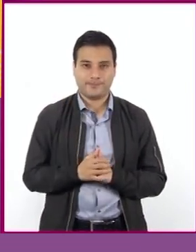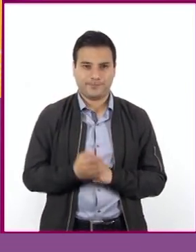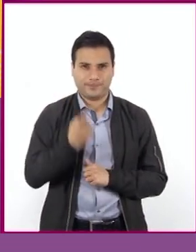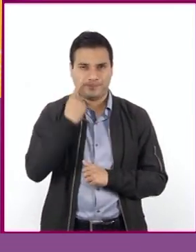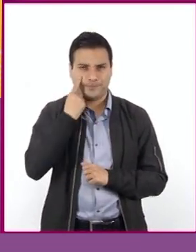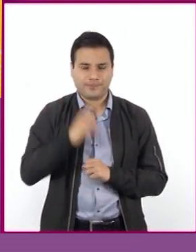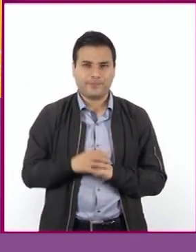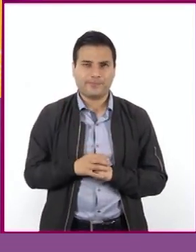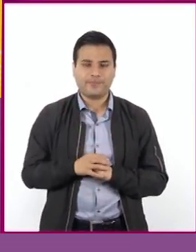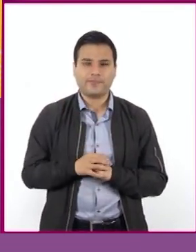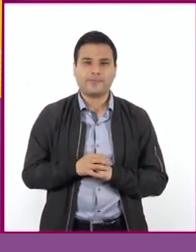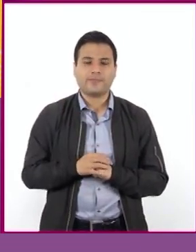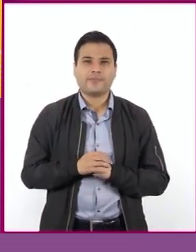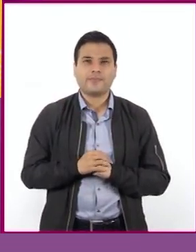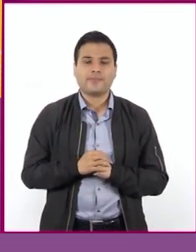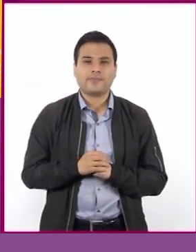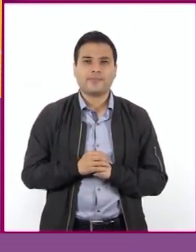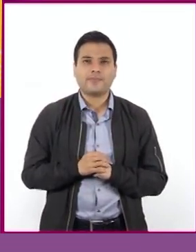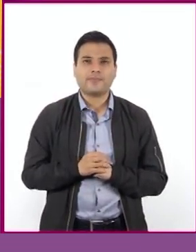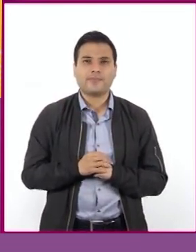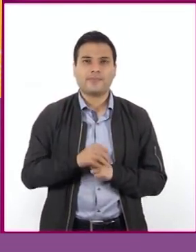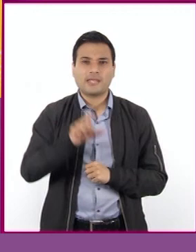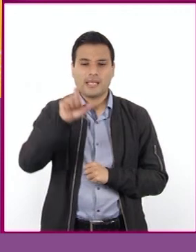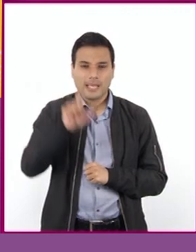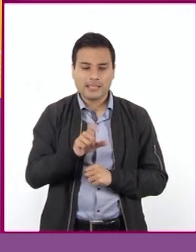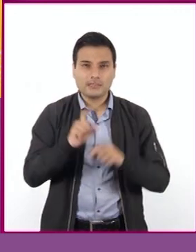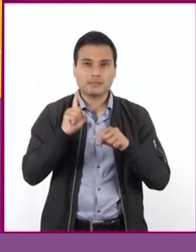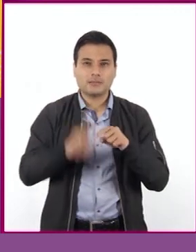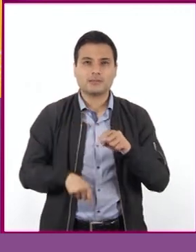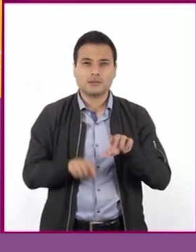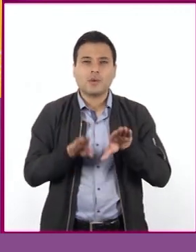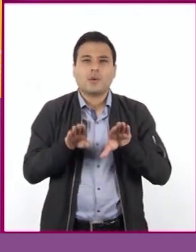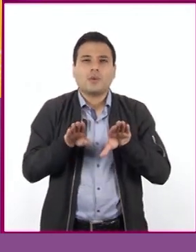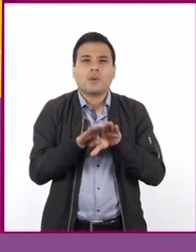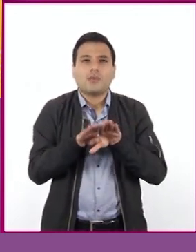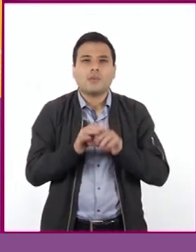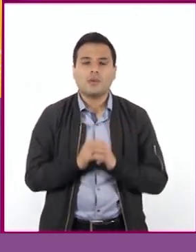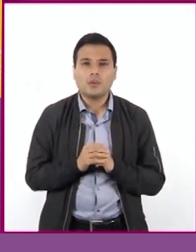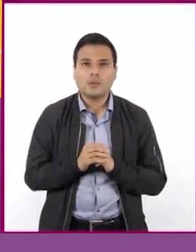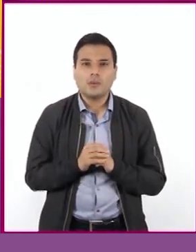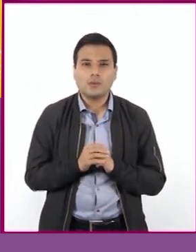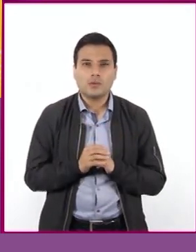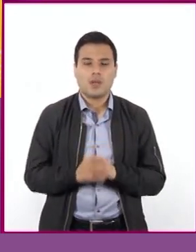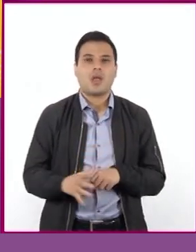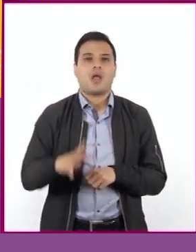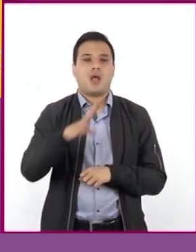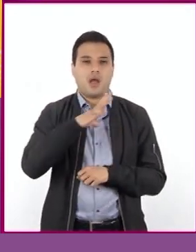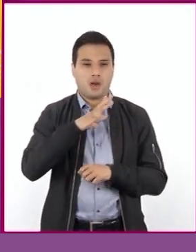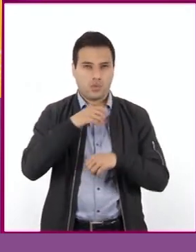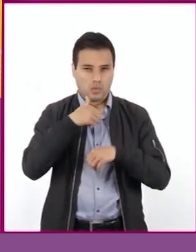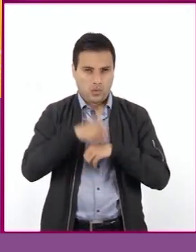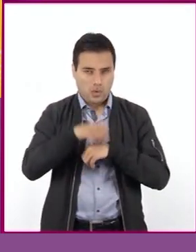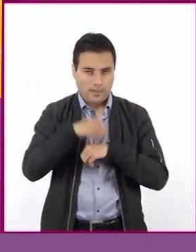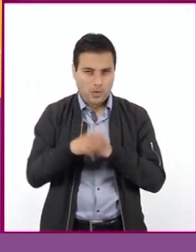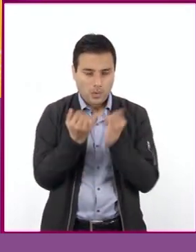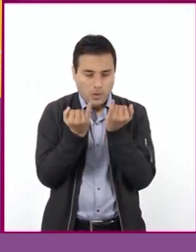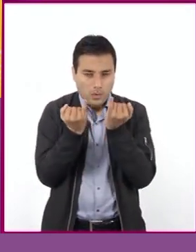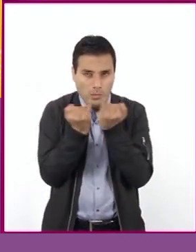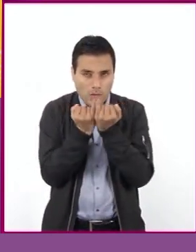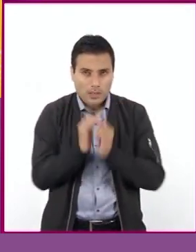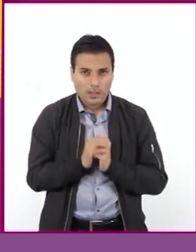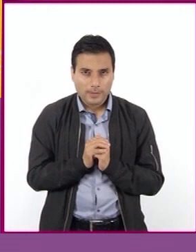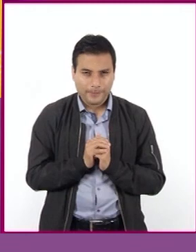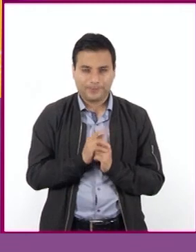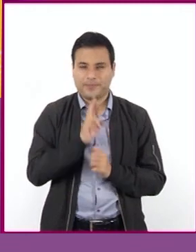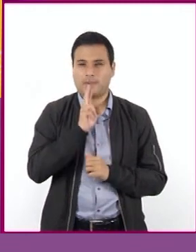eliminar a la incógnita x debido a que tenemos coeficientes iguales, llevaremos a cabo un